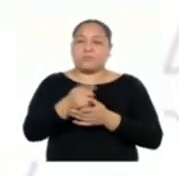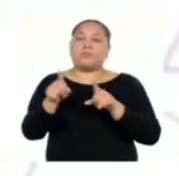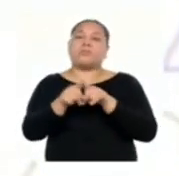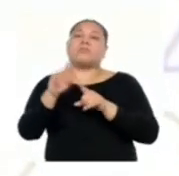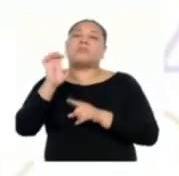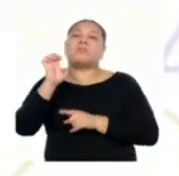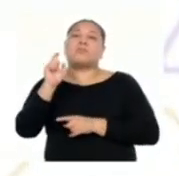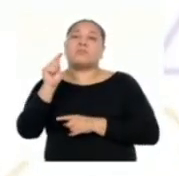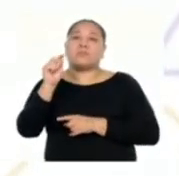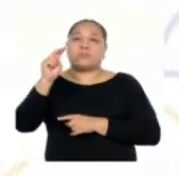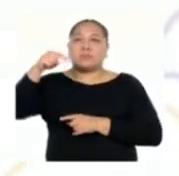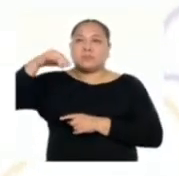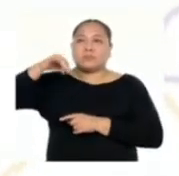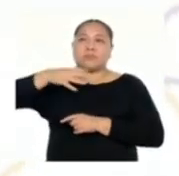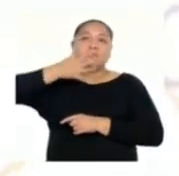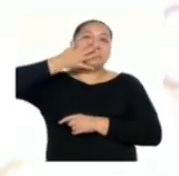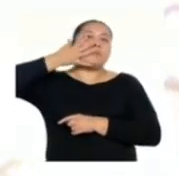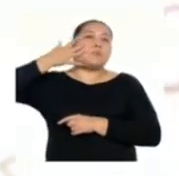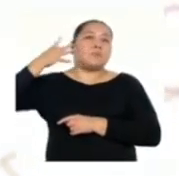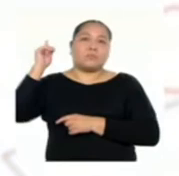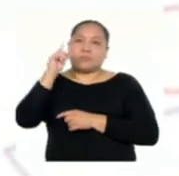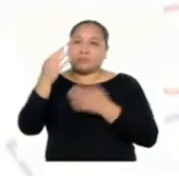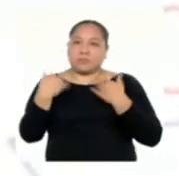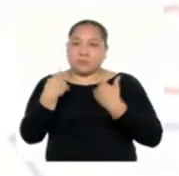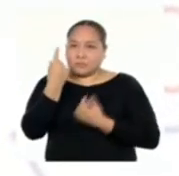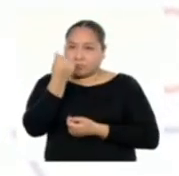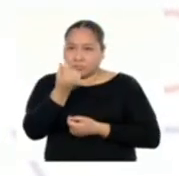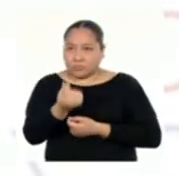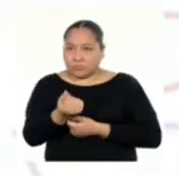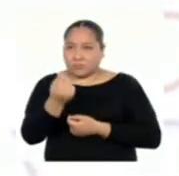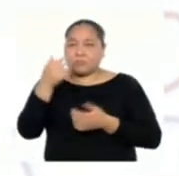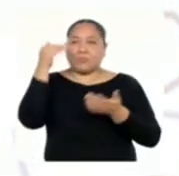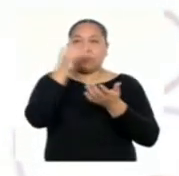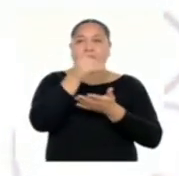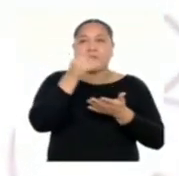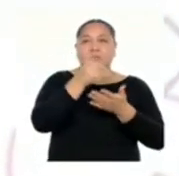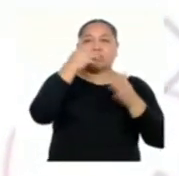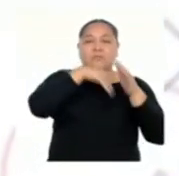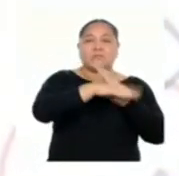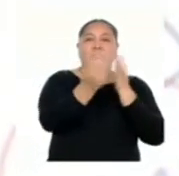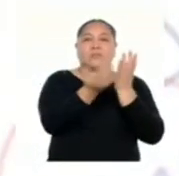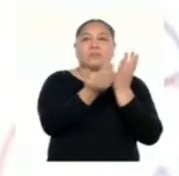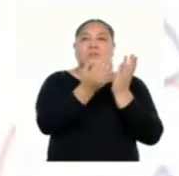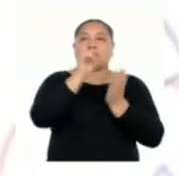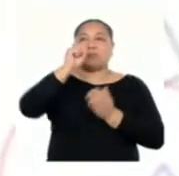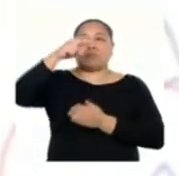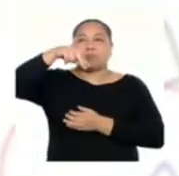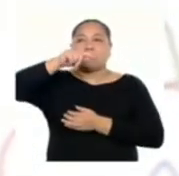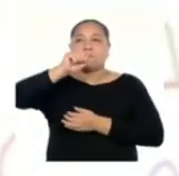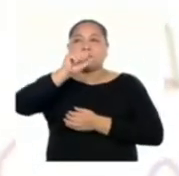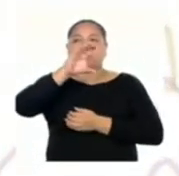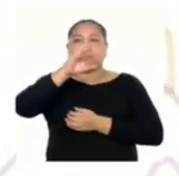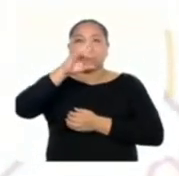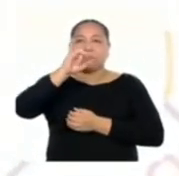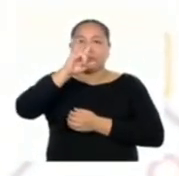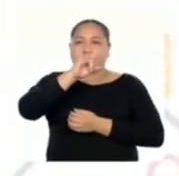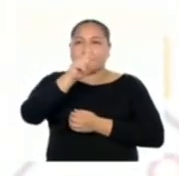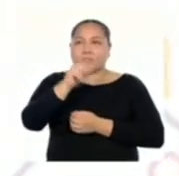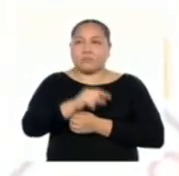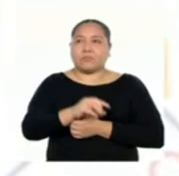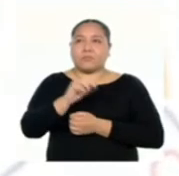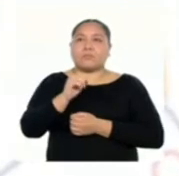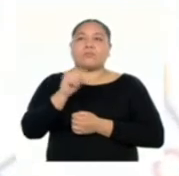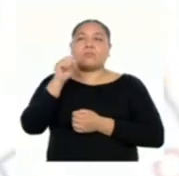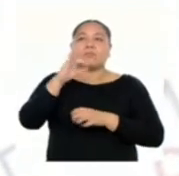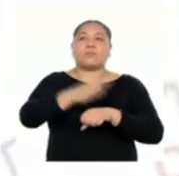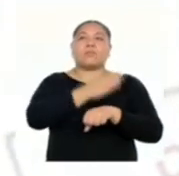étnica. Las blancas de pocos recursos económicos estudiaban en el Colegio Santa Cruz de Atocha,